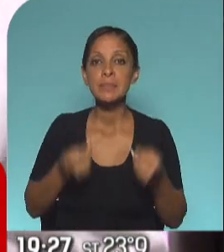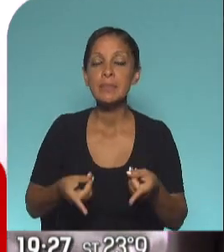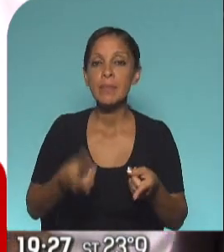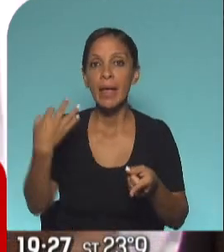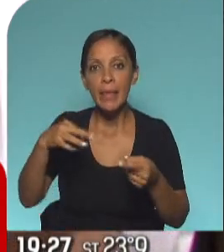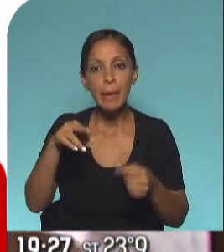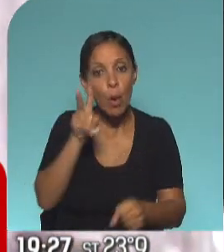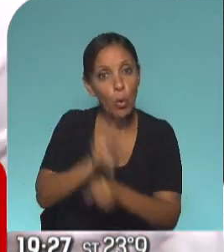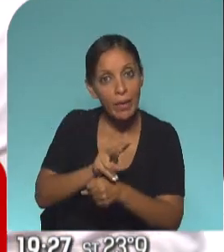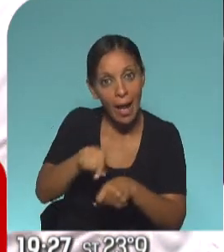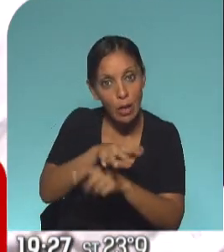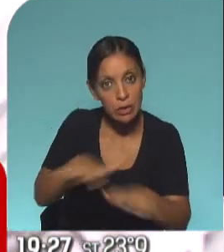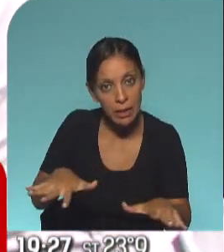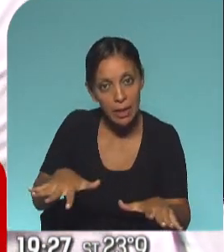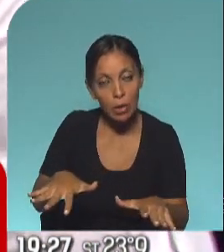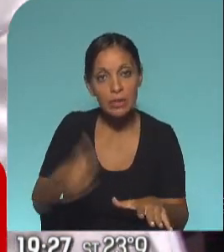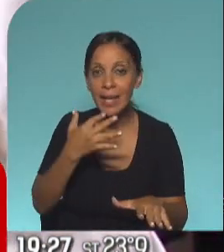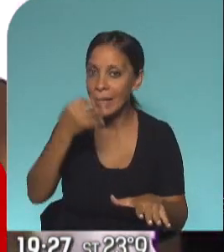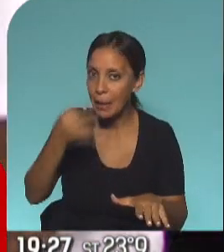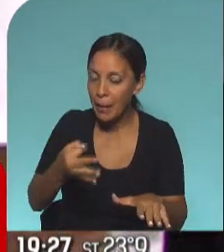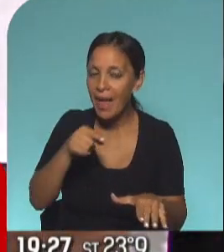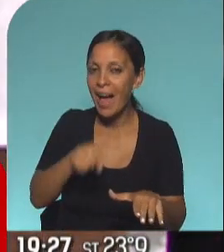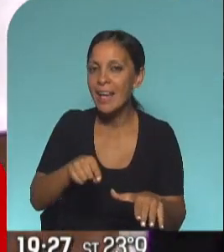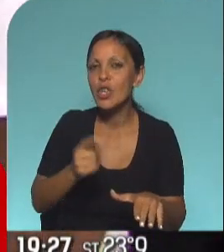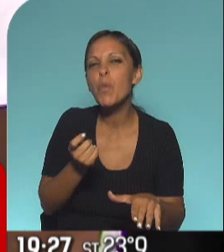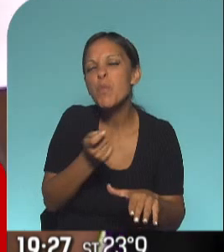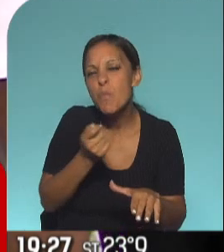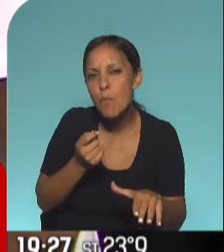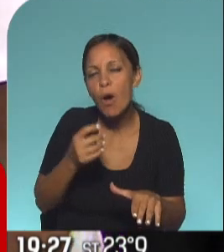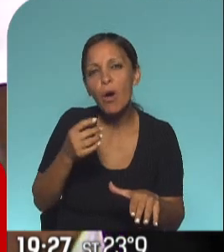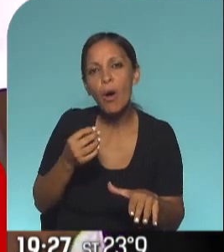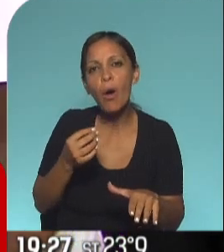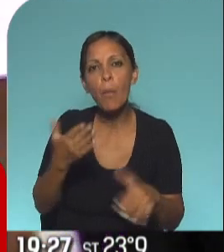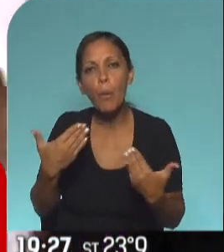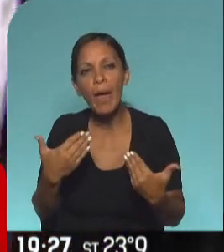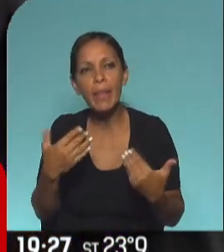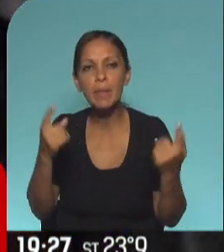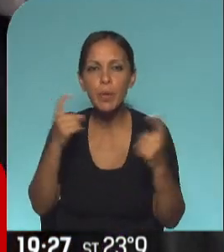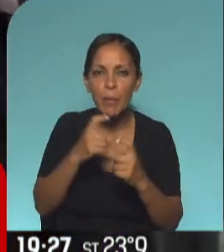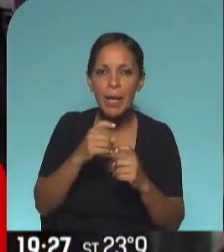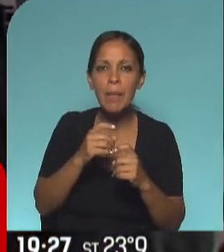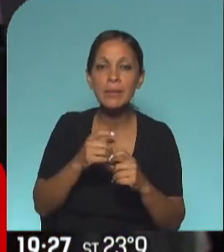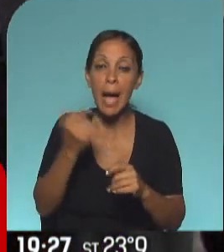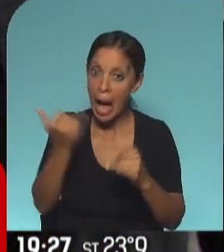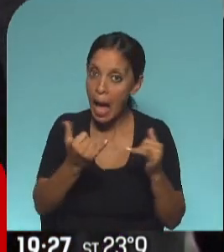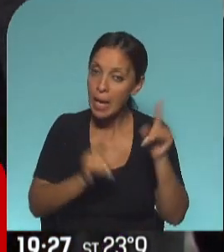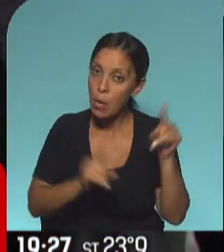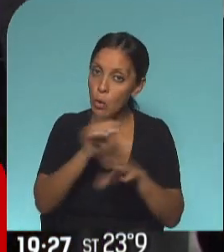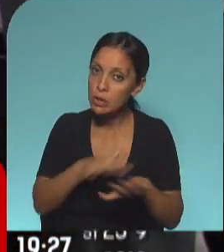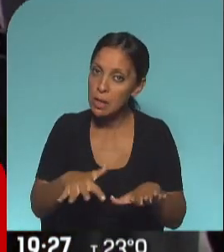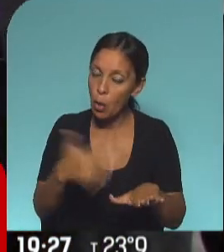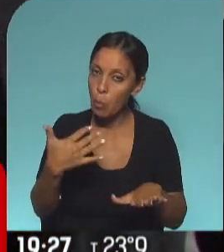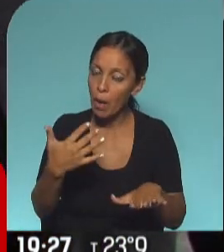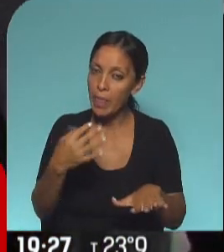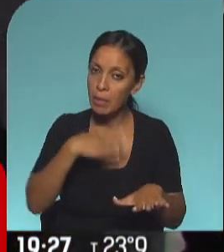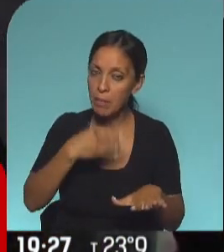que cuidarlos a ellos, aunque realmente son poquitos la cantidad de chicos que pueden tener problemas serios, también los hay. Por lo tanto, hay que cuidarlos también